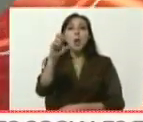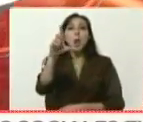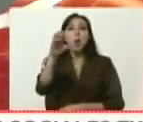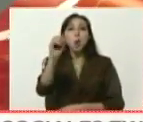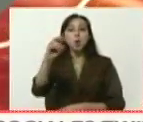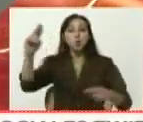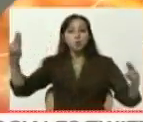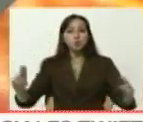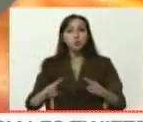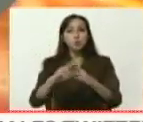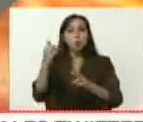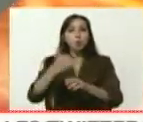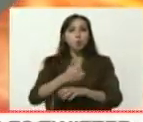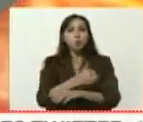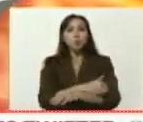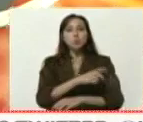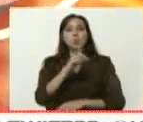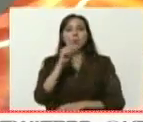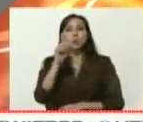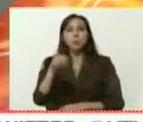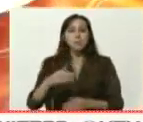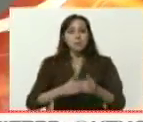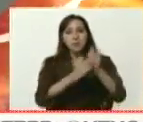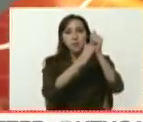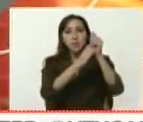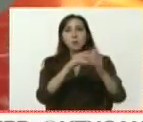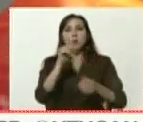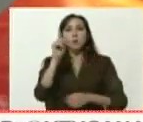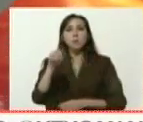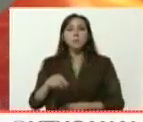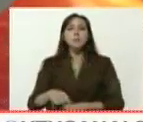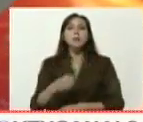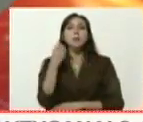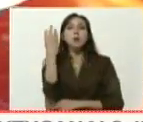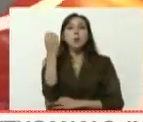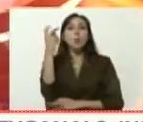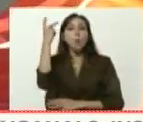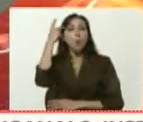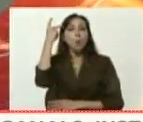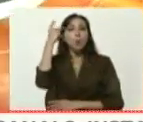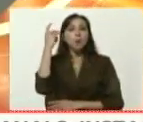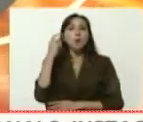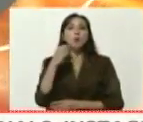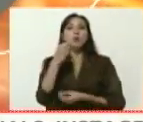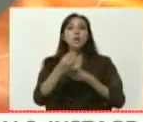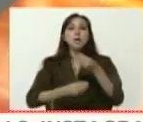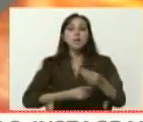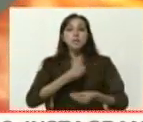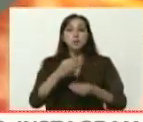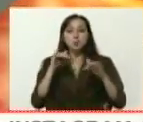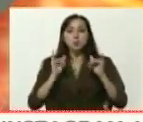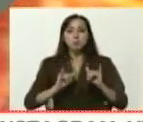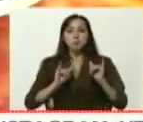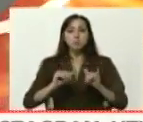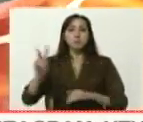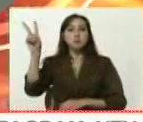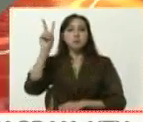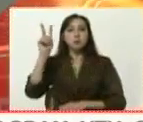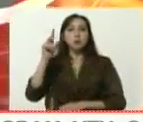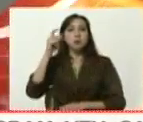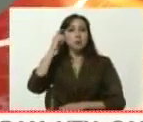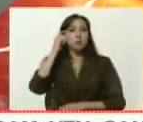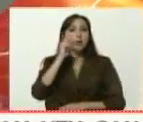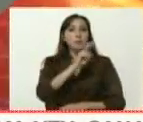los delegados y delegadas del Foro de Sao Paulo, que se está realizando en nuestra patria desde el